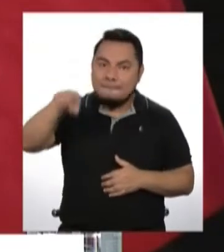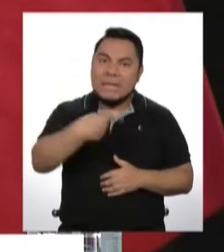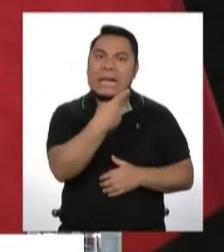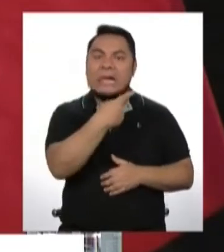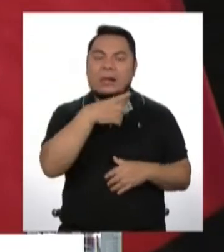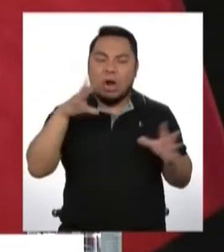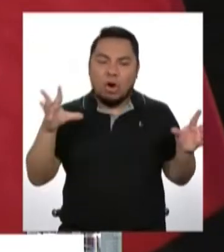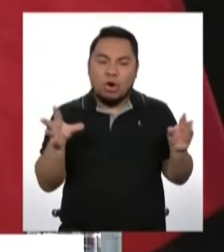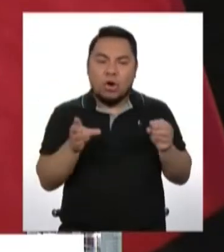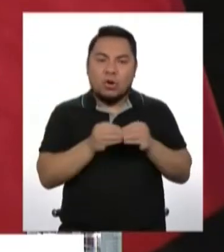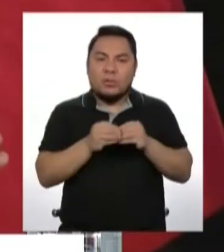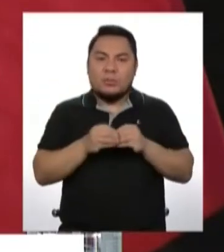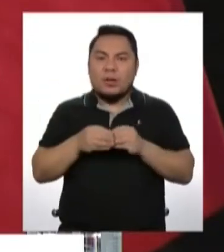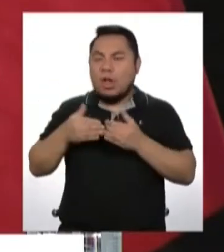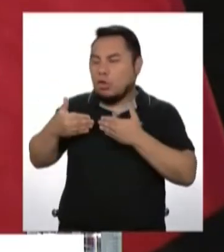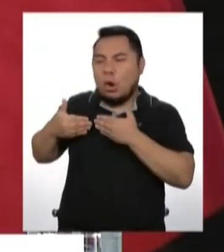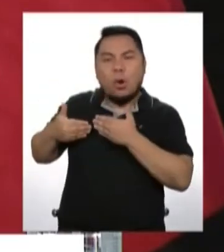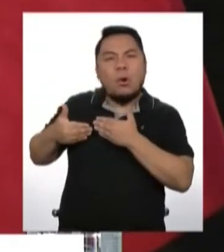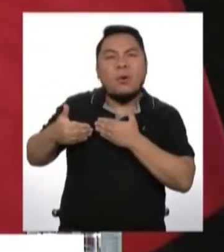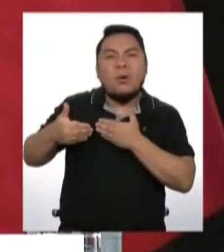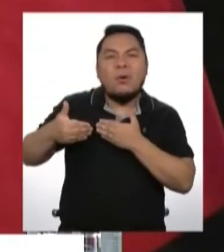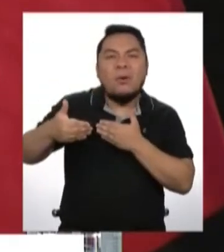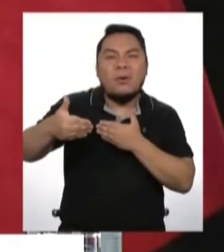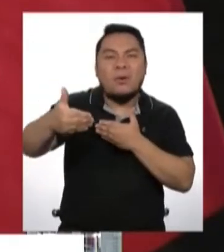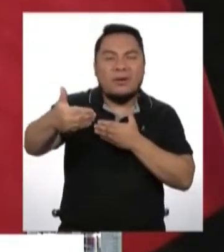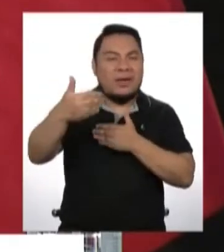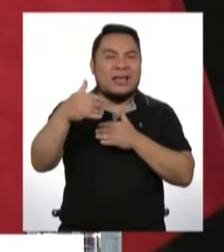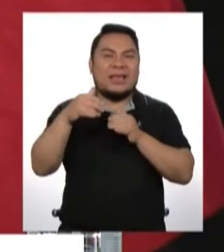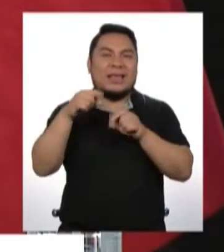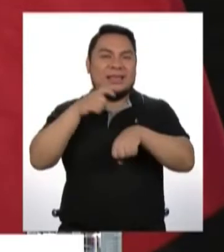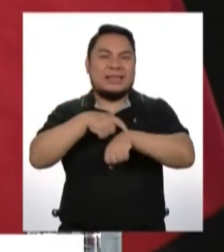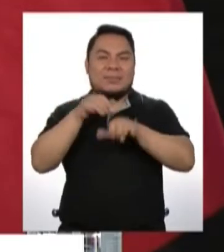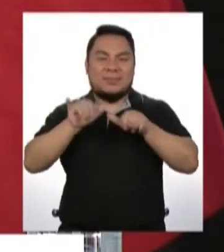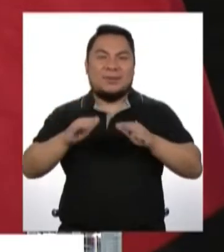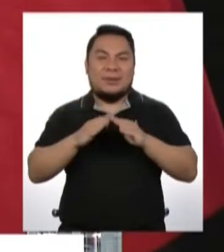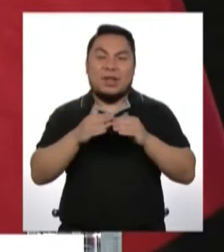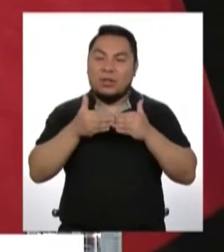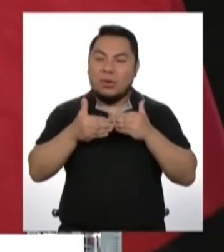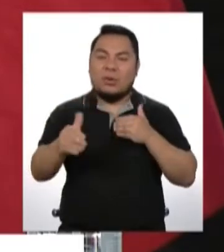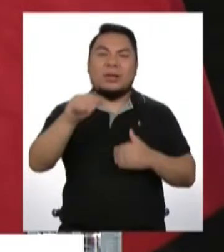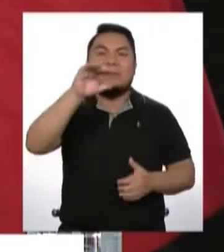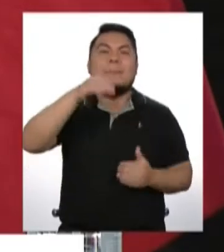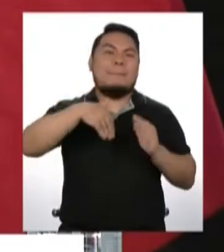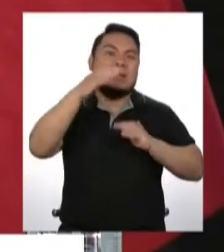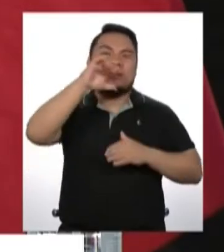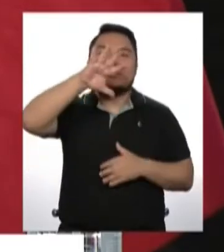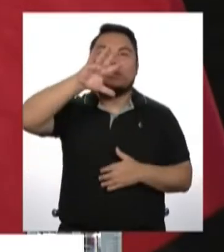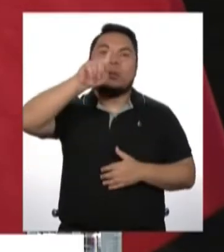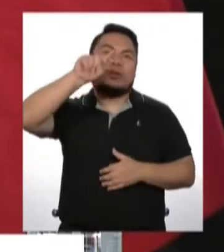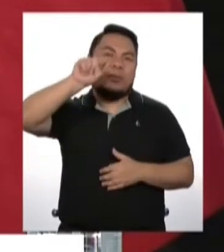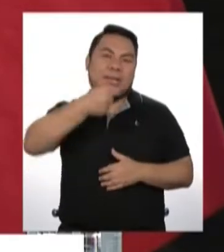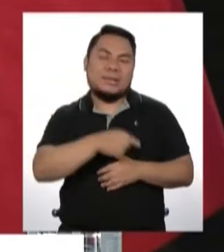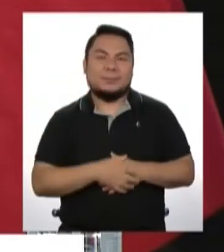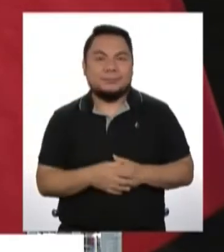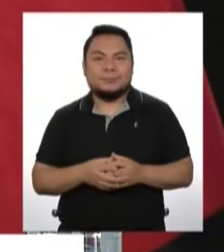sido detenidas en toda esta etapa de estado de emergencia, ¿no?